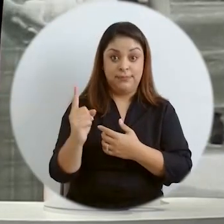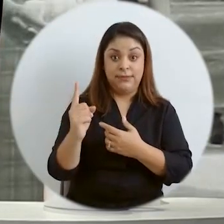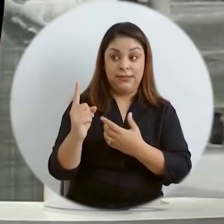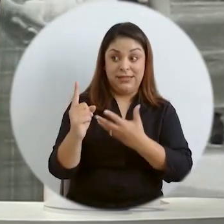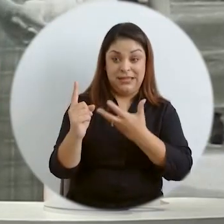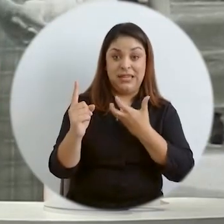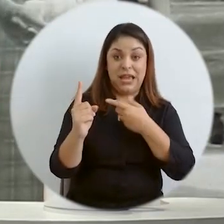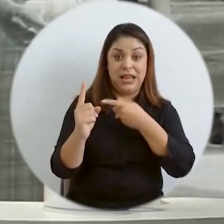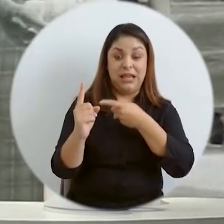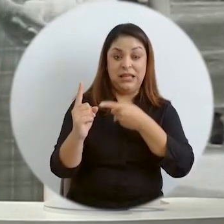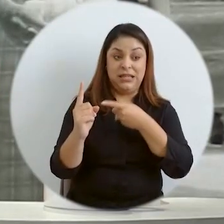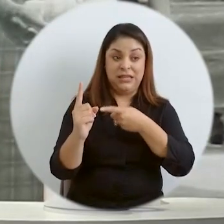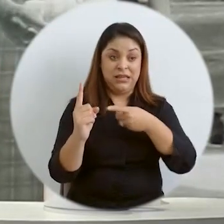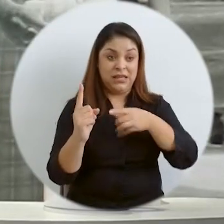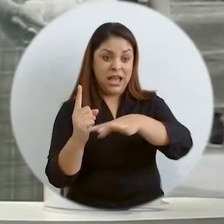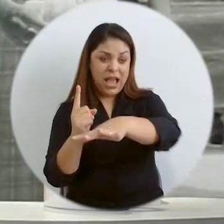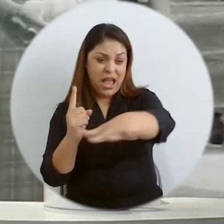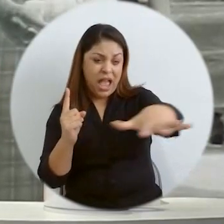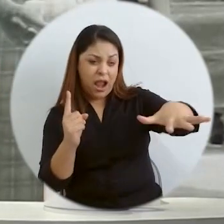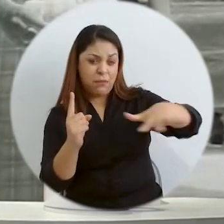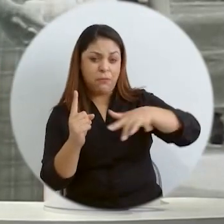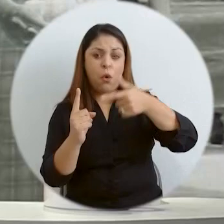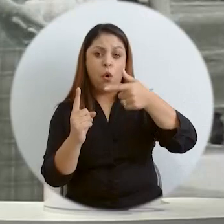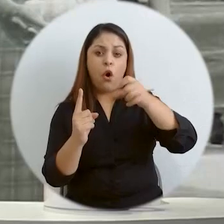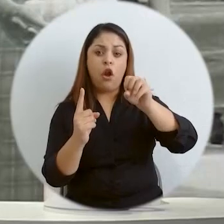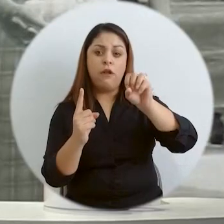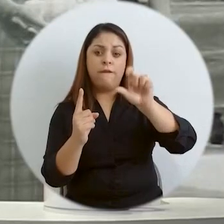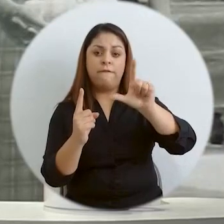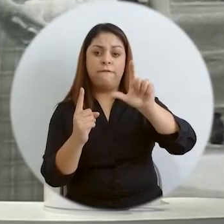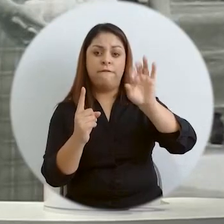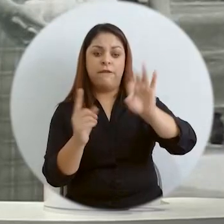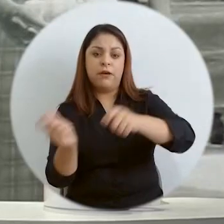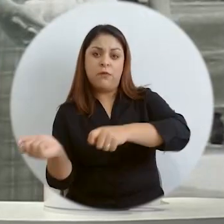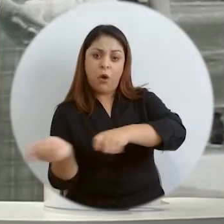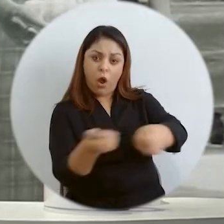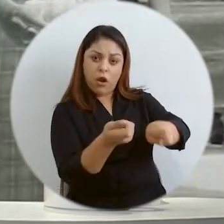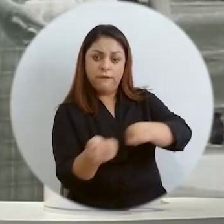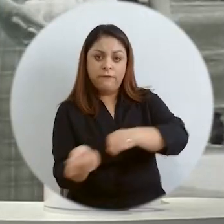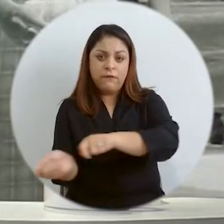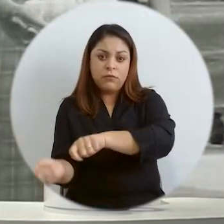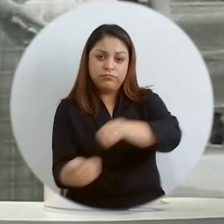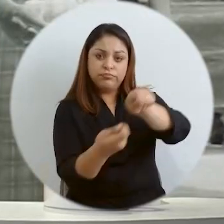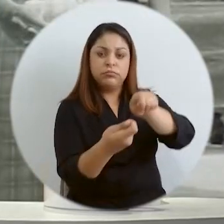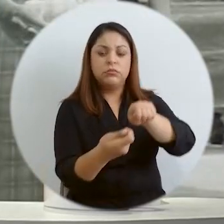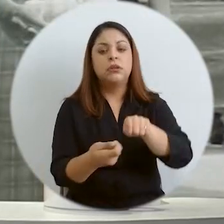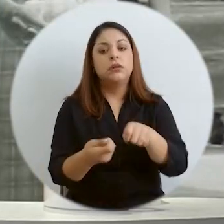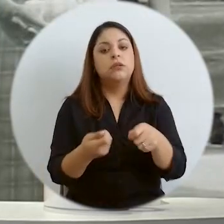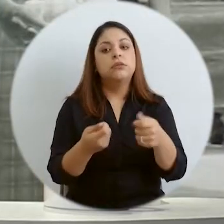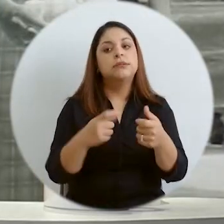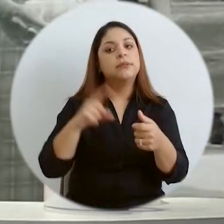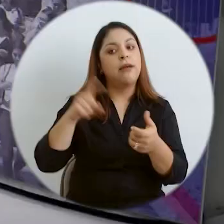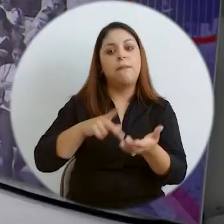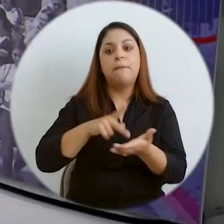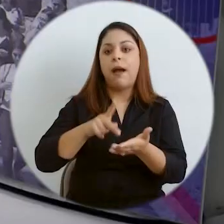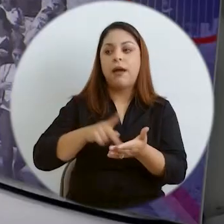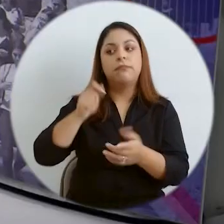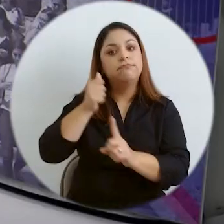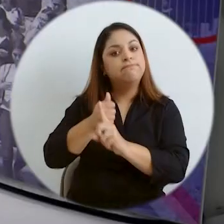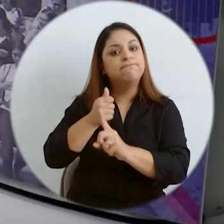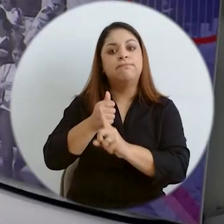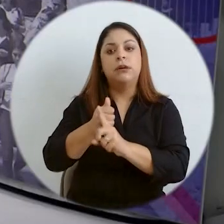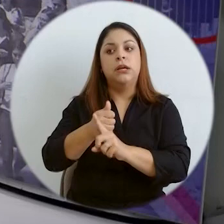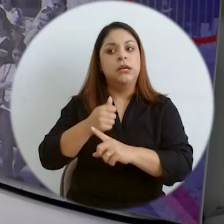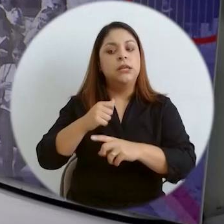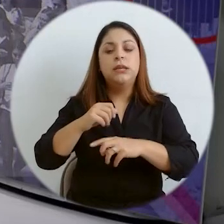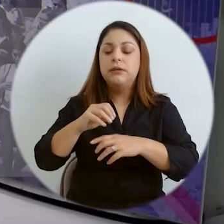que pague ese monto, que las familias paguen un monto proporcional a los ingresos que tienen, porque al final de cuentas el recurso está. Lo único que